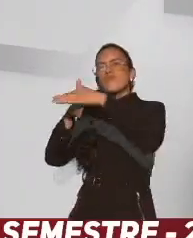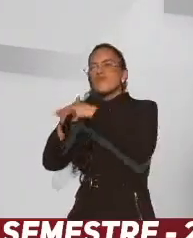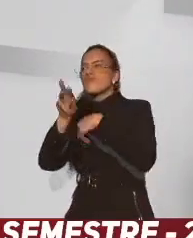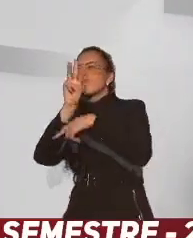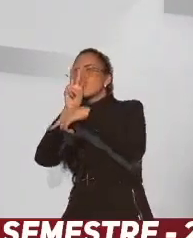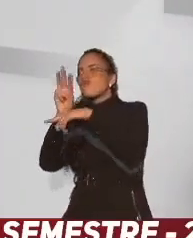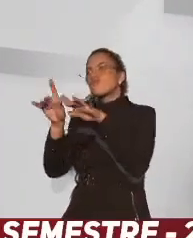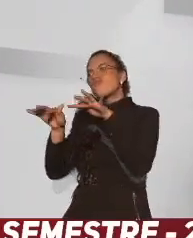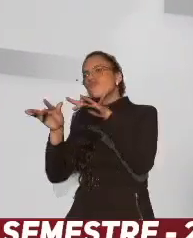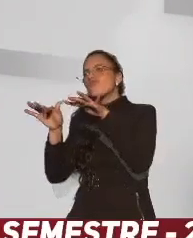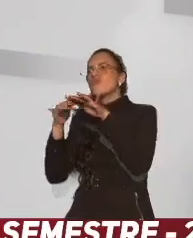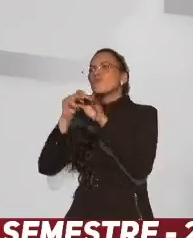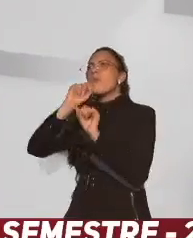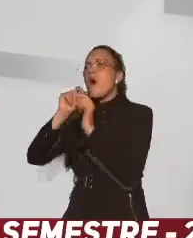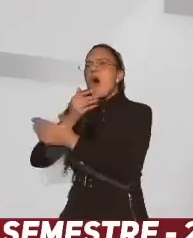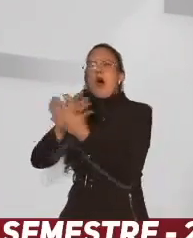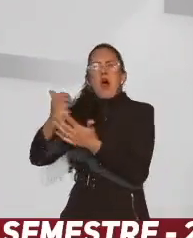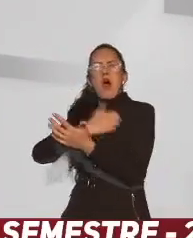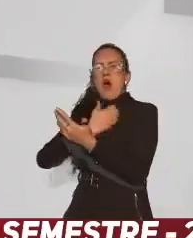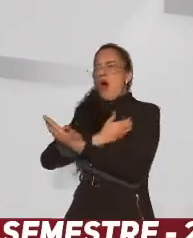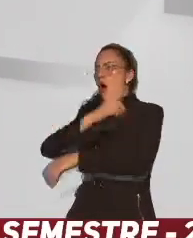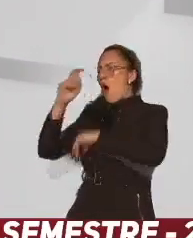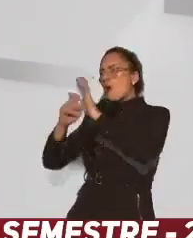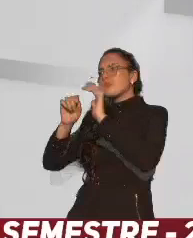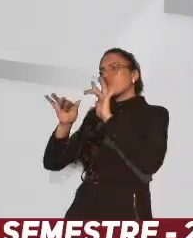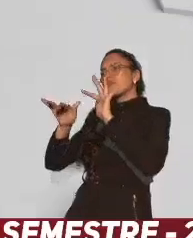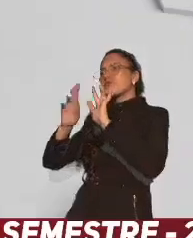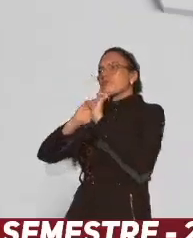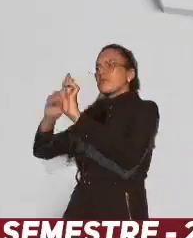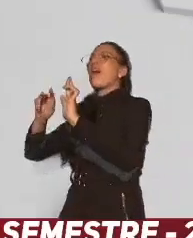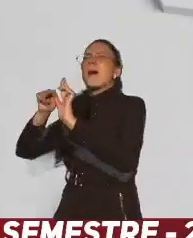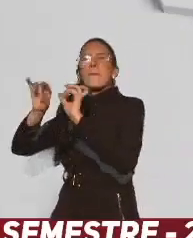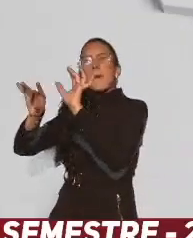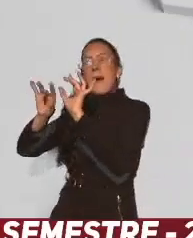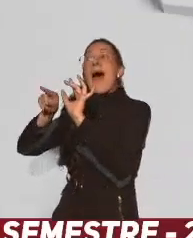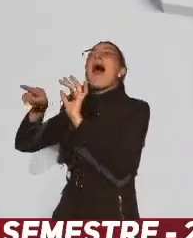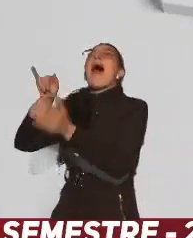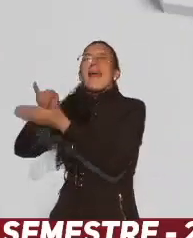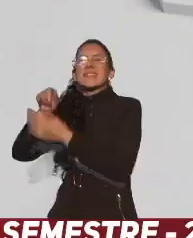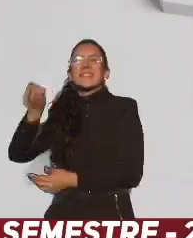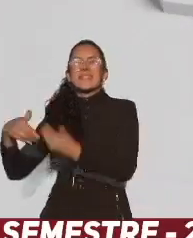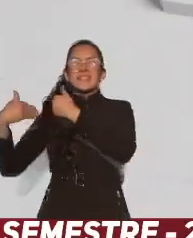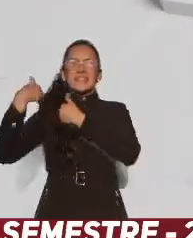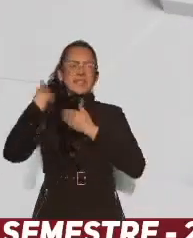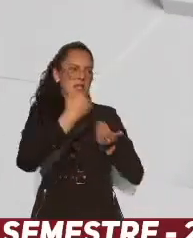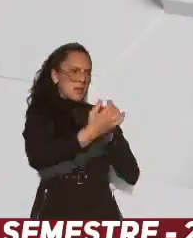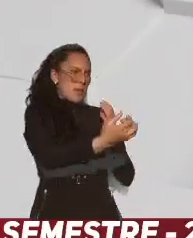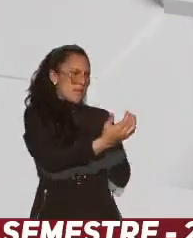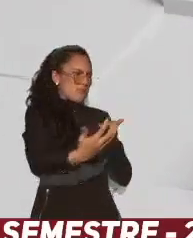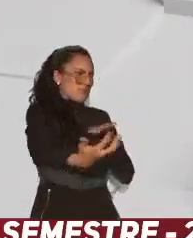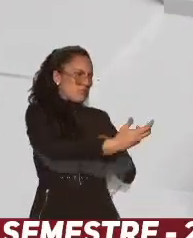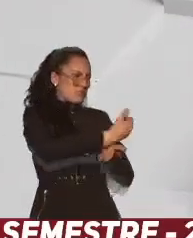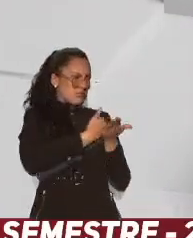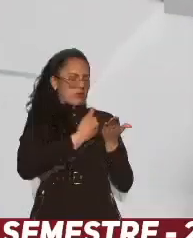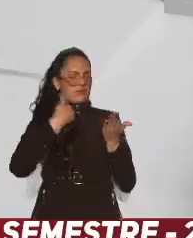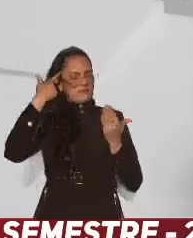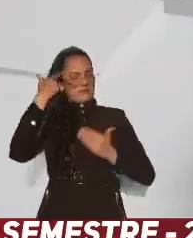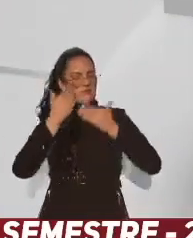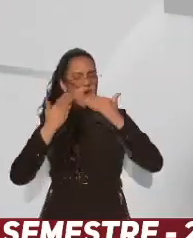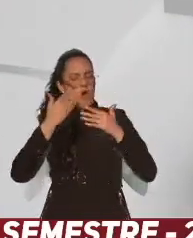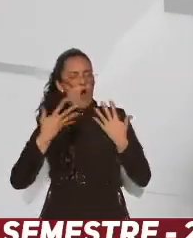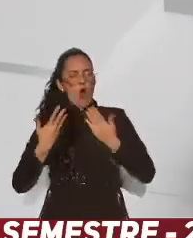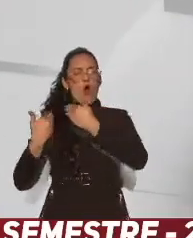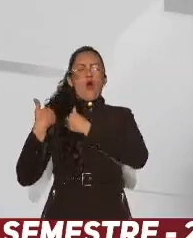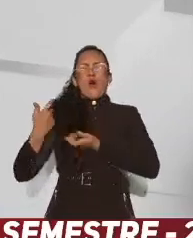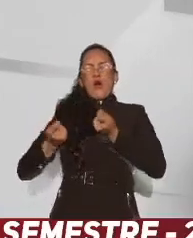del Ejército o el elemento competente pueda tomar acción de inmediato. Esta serie de medidas, pero también de iniciativas, han tenido